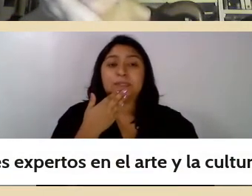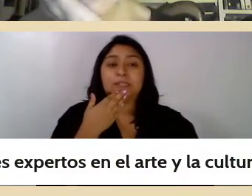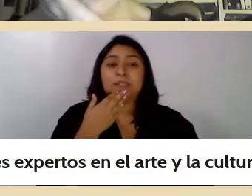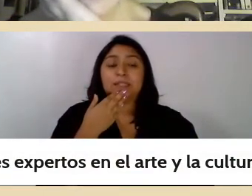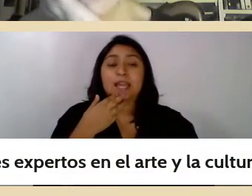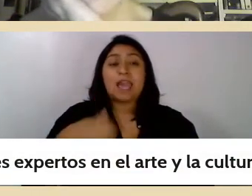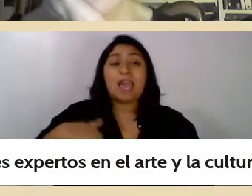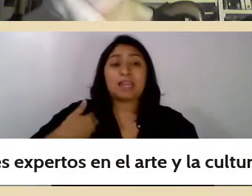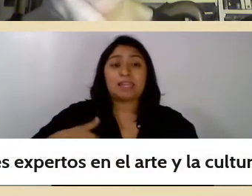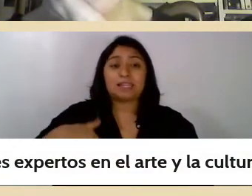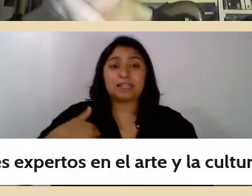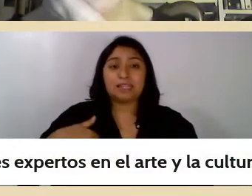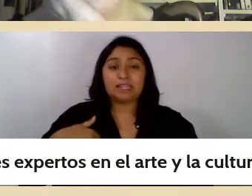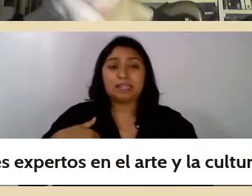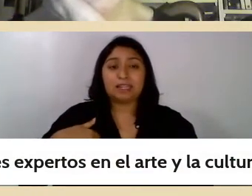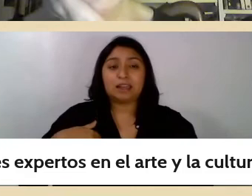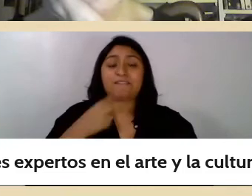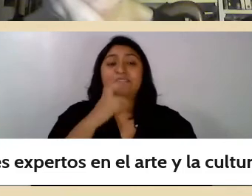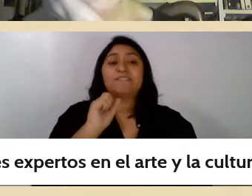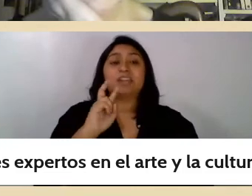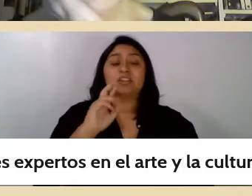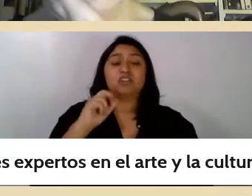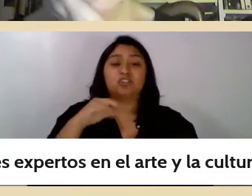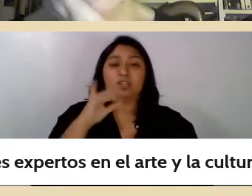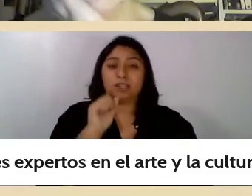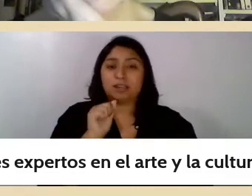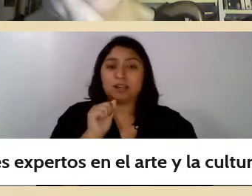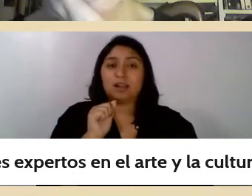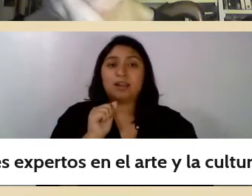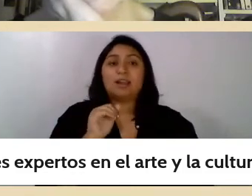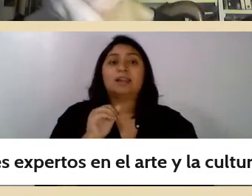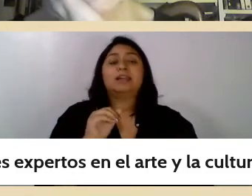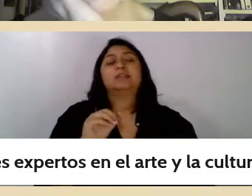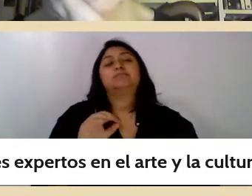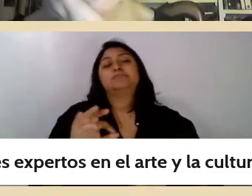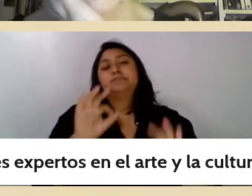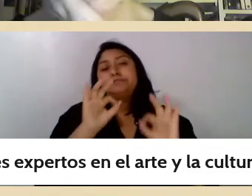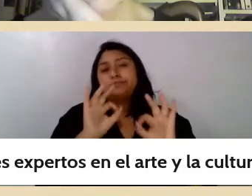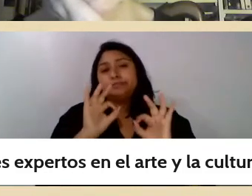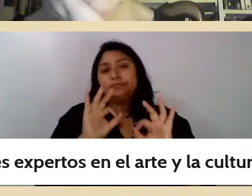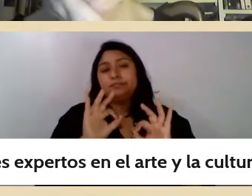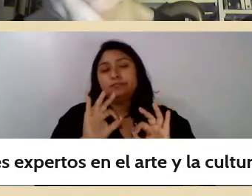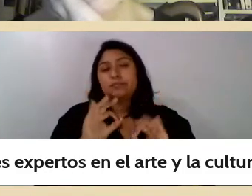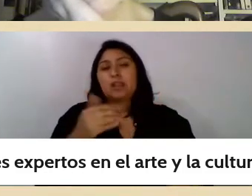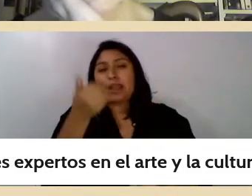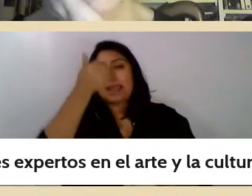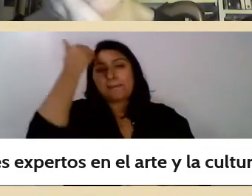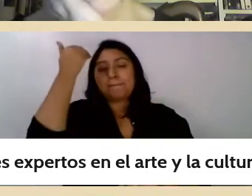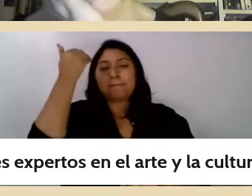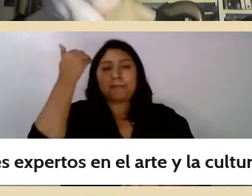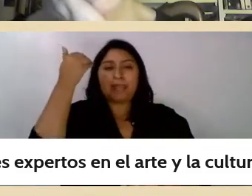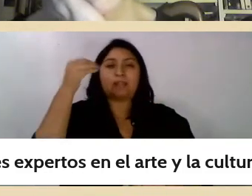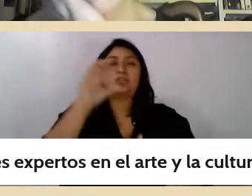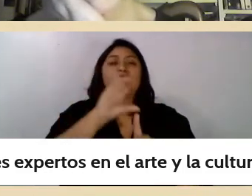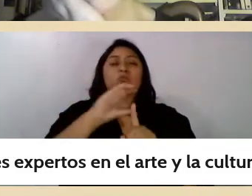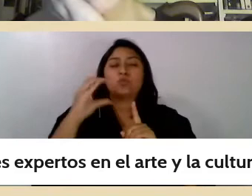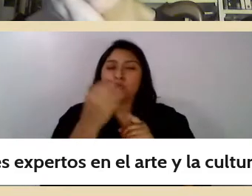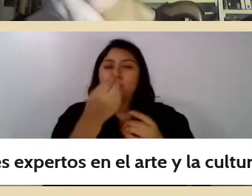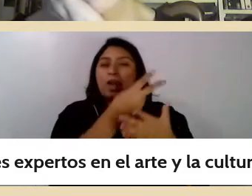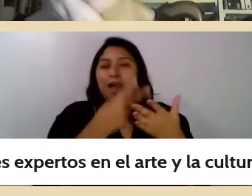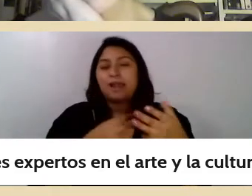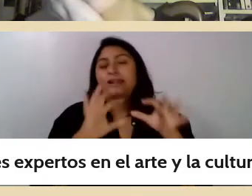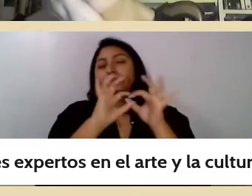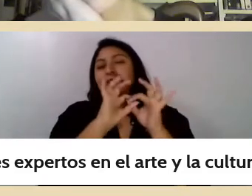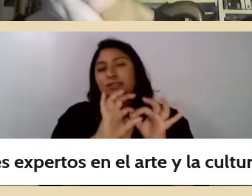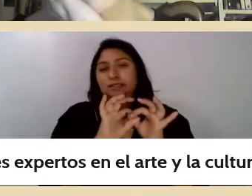Argentina a Verónica Díaz también. Excelente estar con grandes expertos en el arte y la cultura. Gracias, muchas gracias.